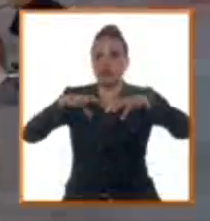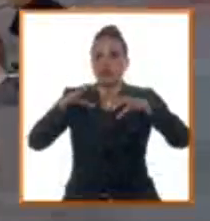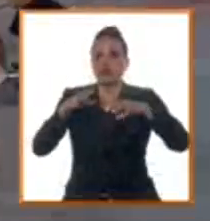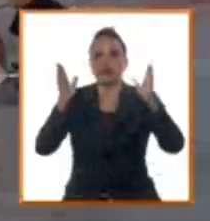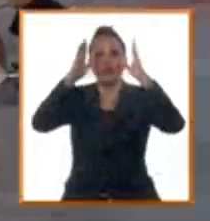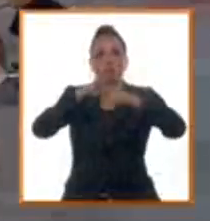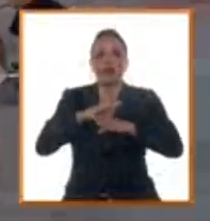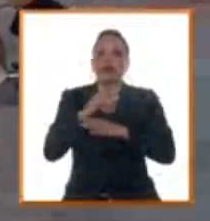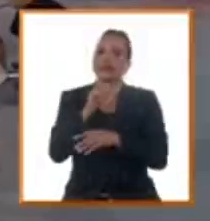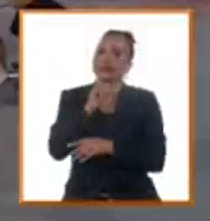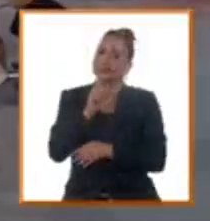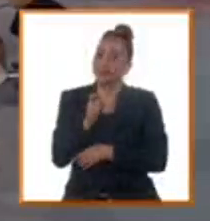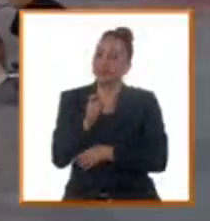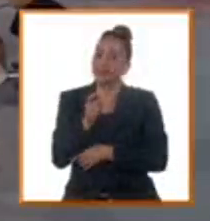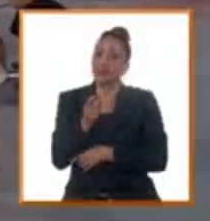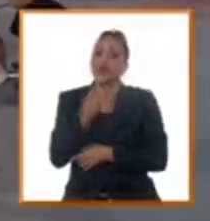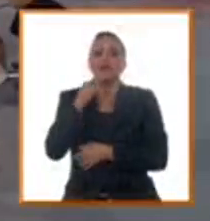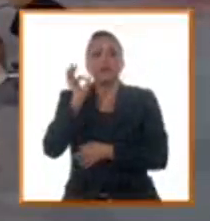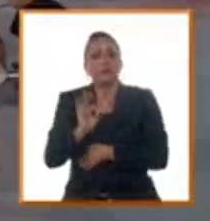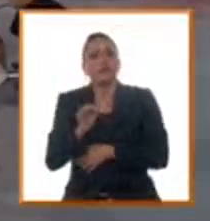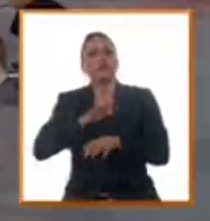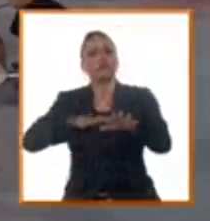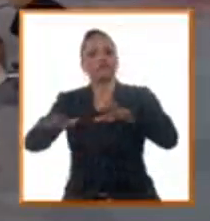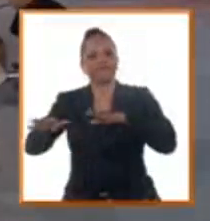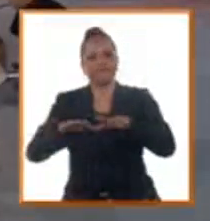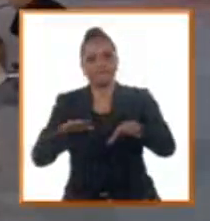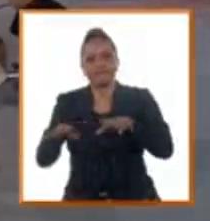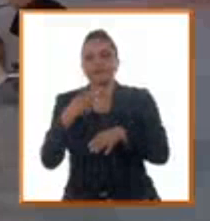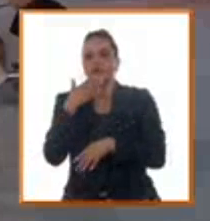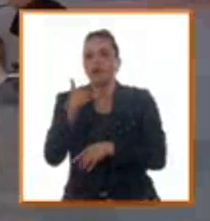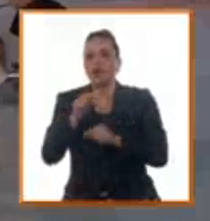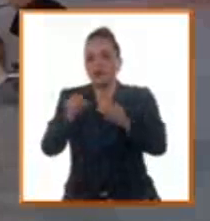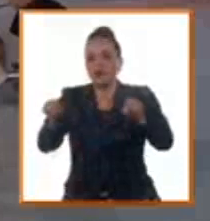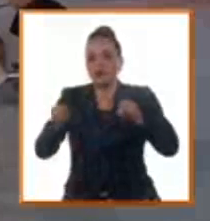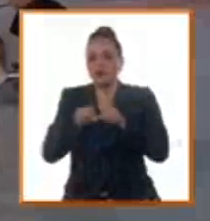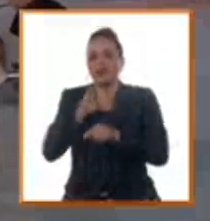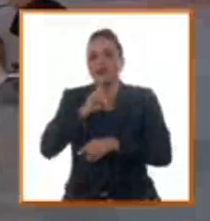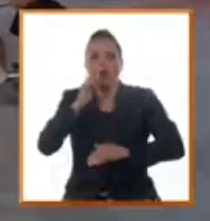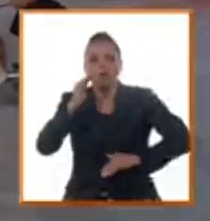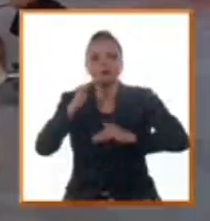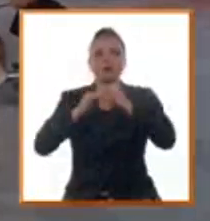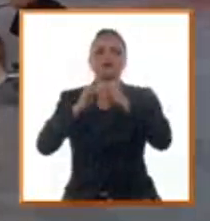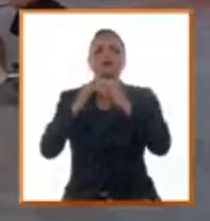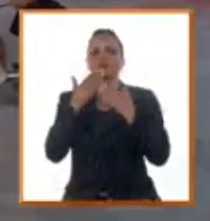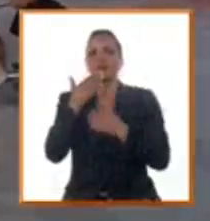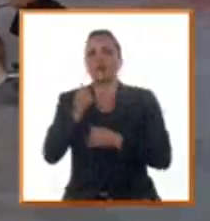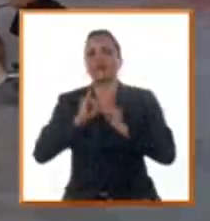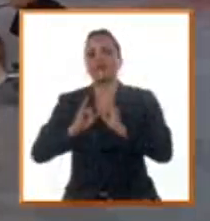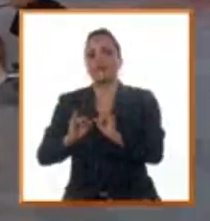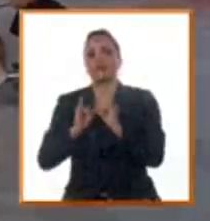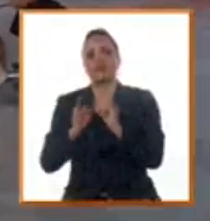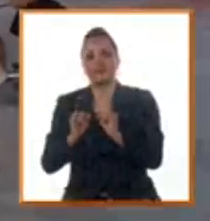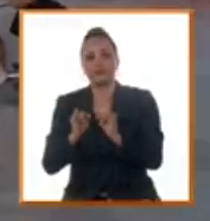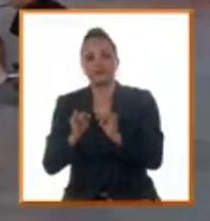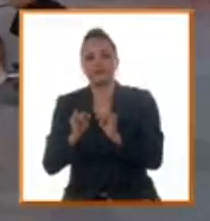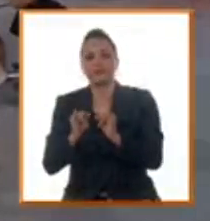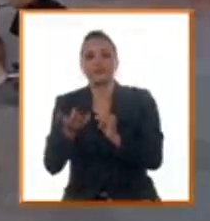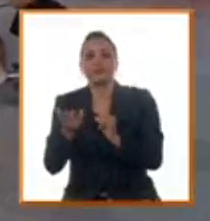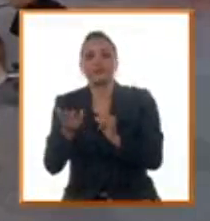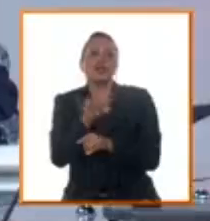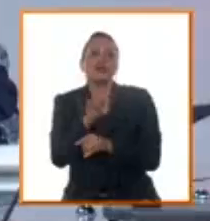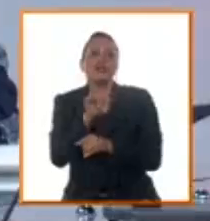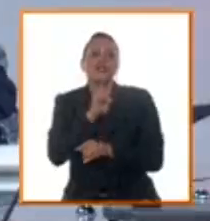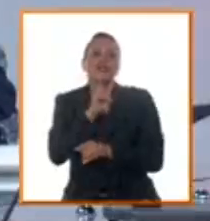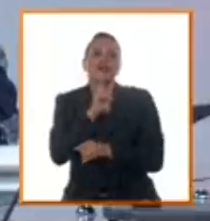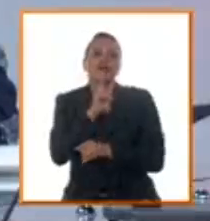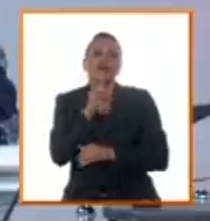bueno, siempre hay que estar preparado porque qué buena noticia que se llenen los embalses, qué dura noticia que sea a costa de también la